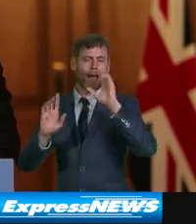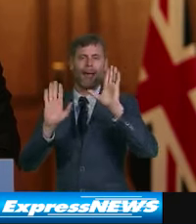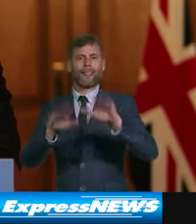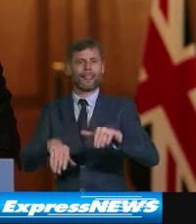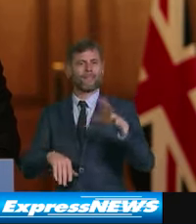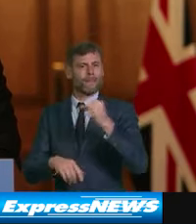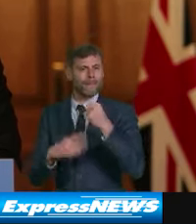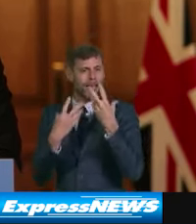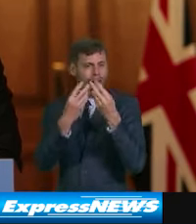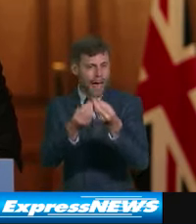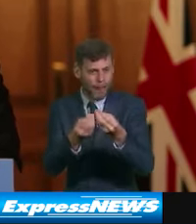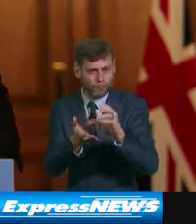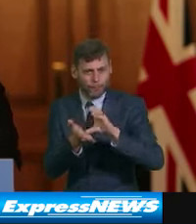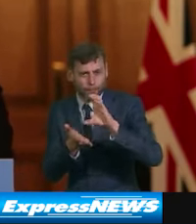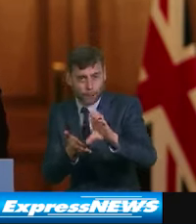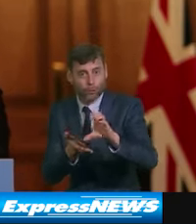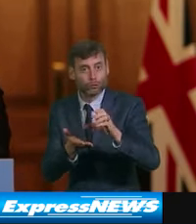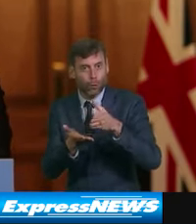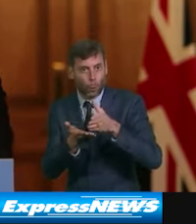bloqueo nacional.